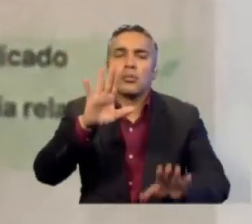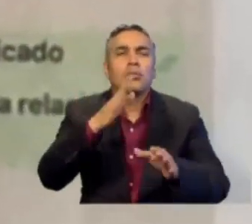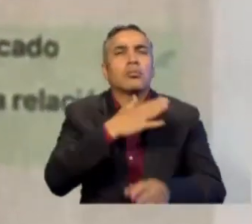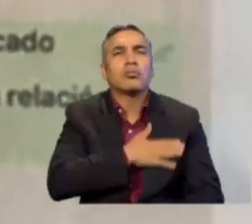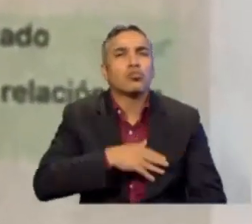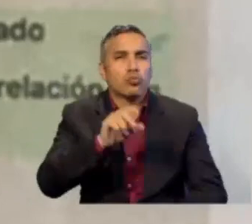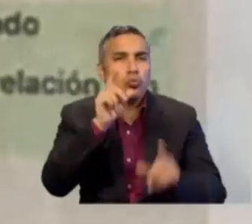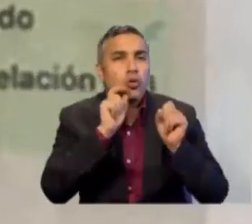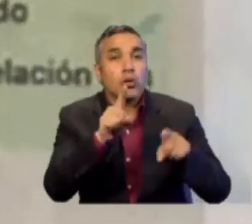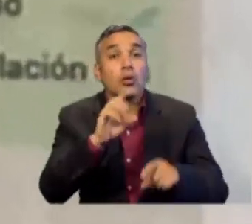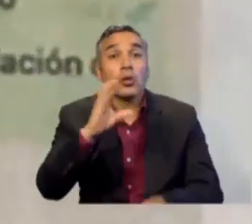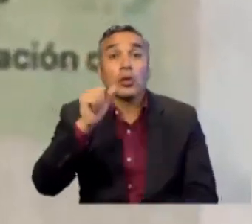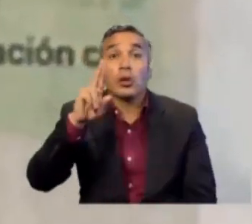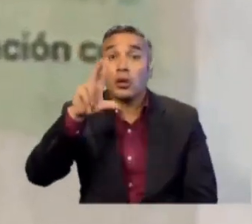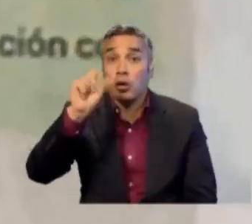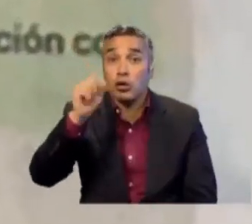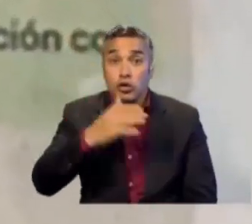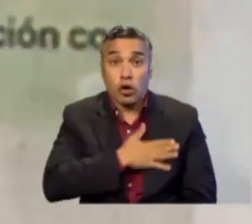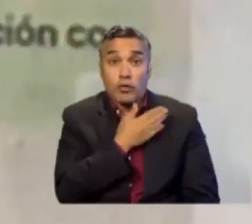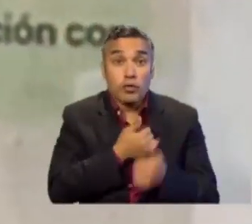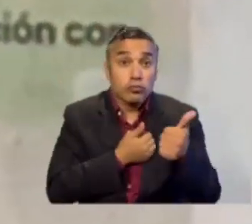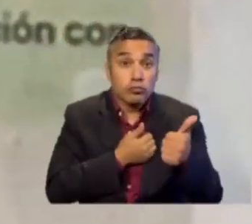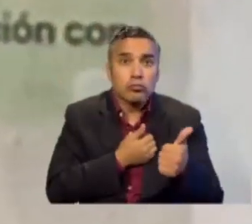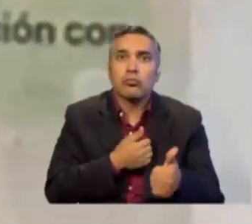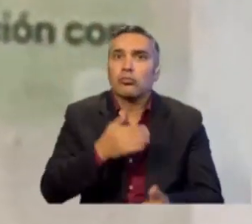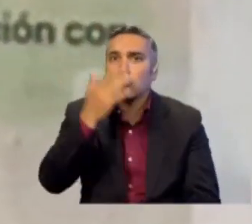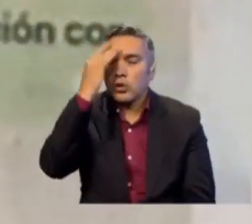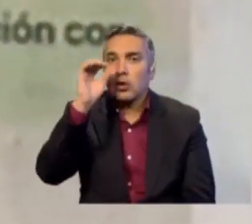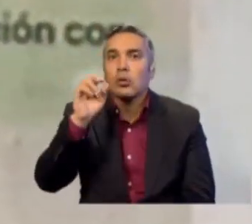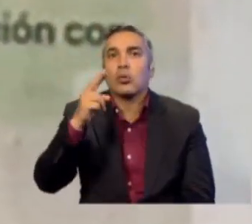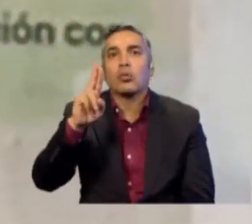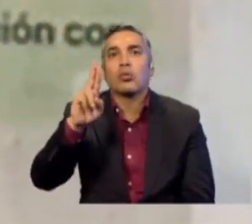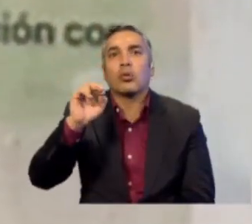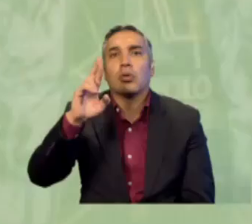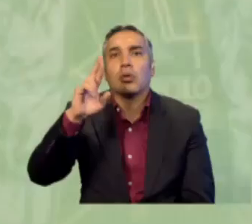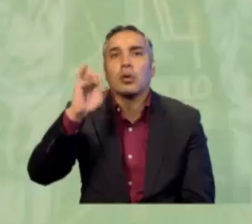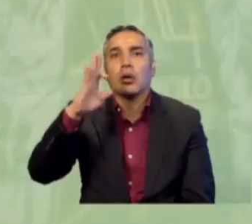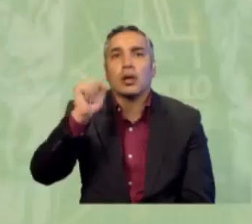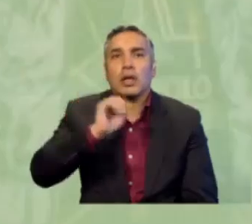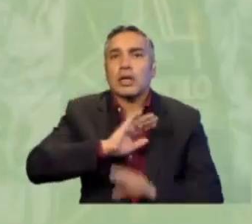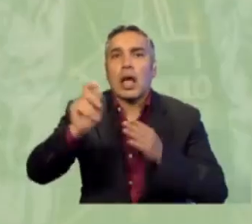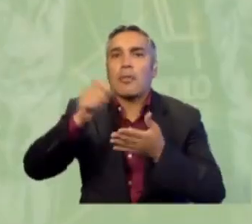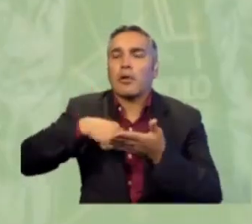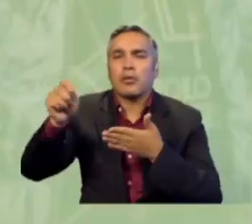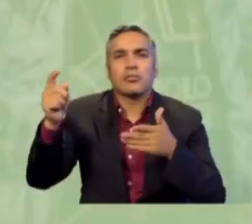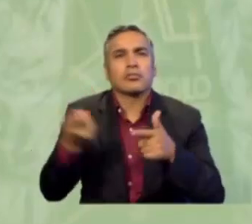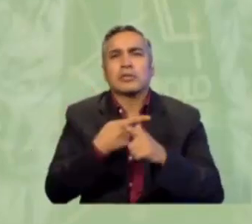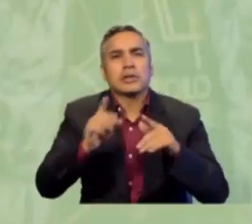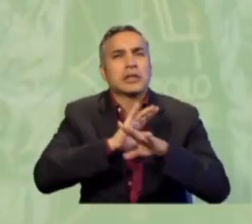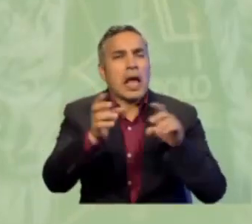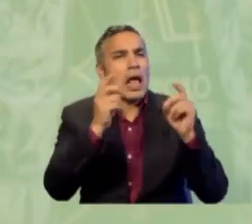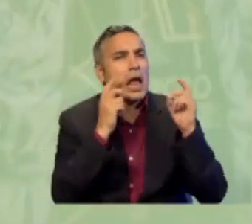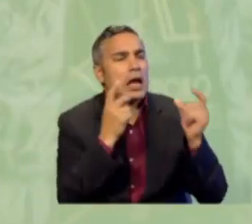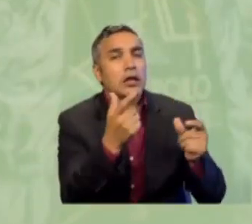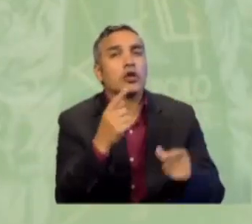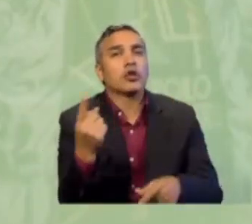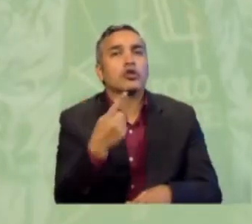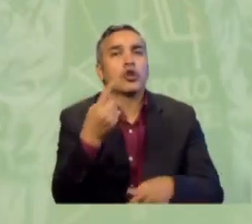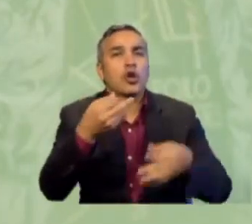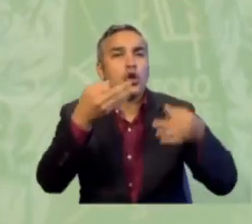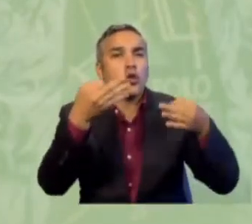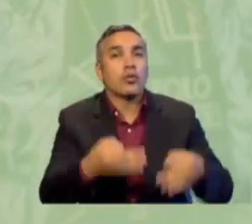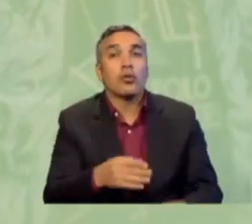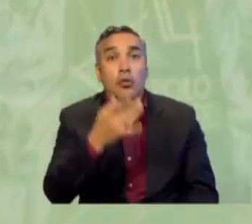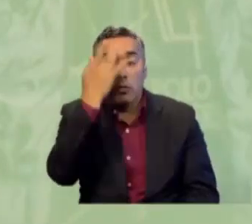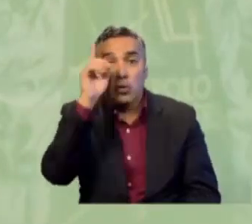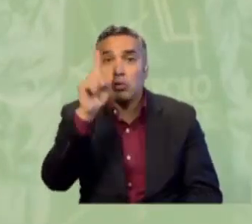favor, ¿Carlos Uriate es de confianza? Porque Carlos Uriate ya lo aprobó. Entonces ya está, ñaño. Solo confírmame porque no